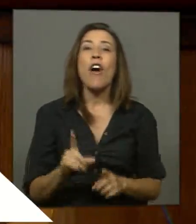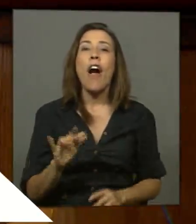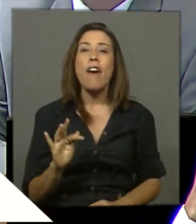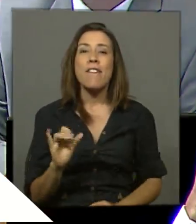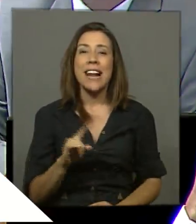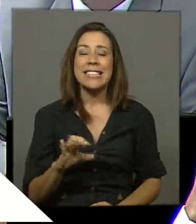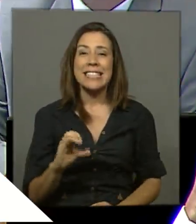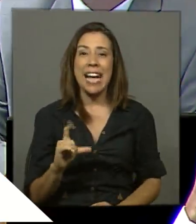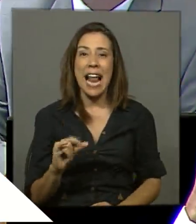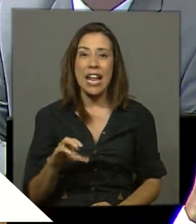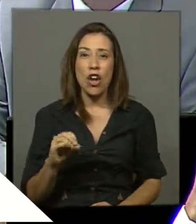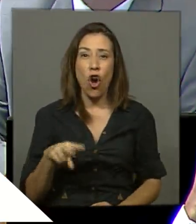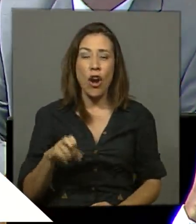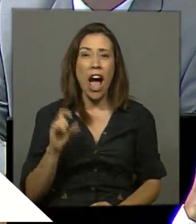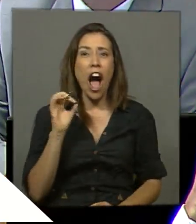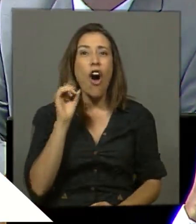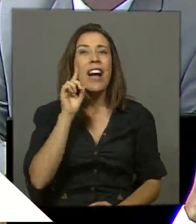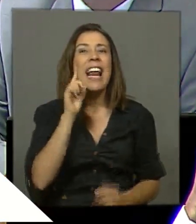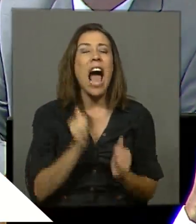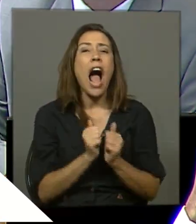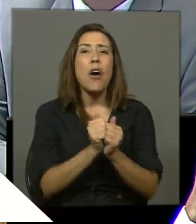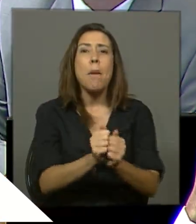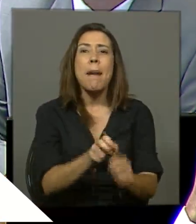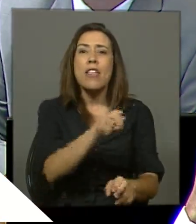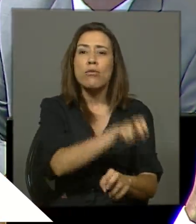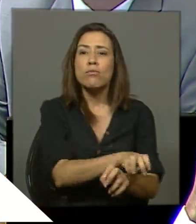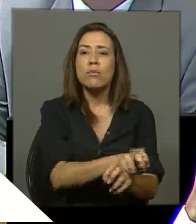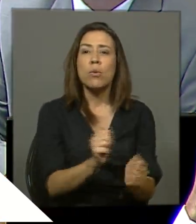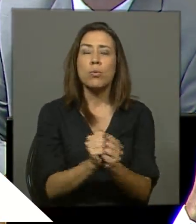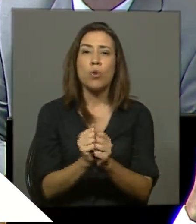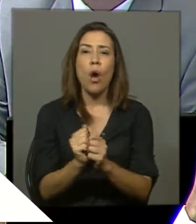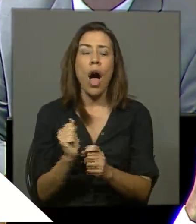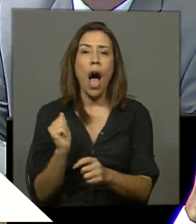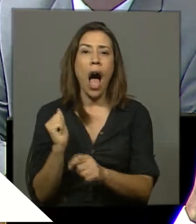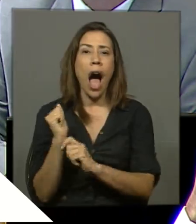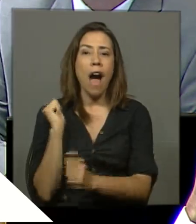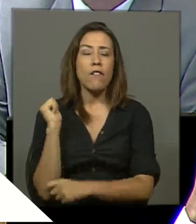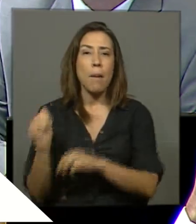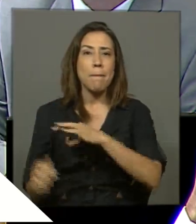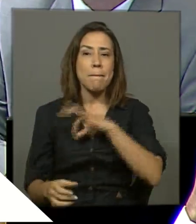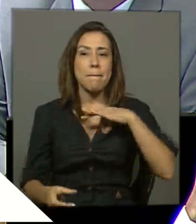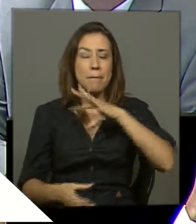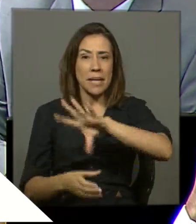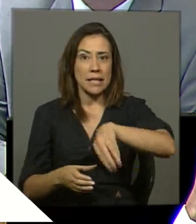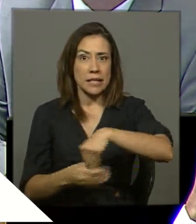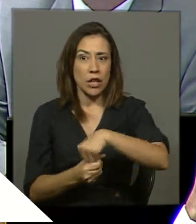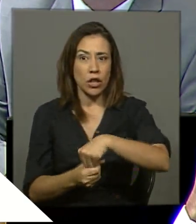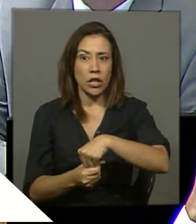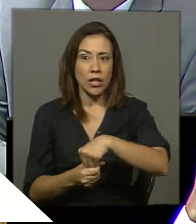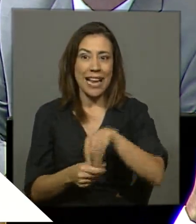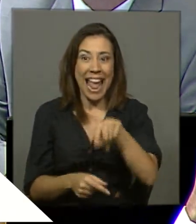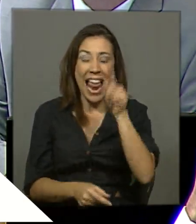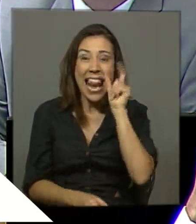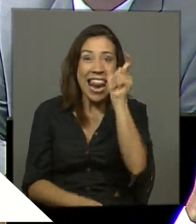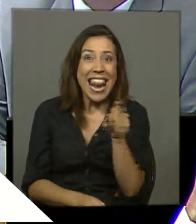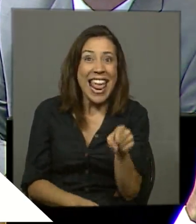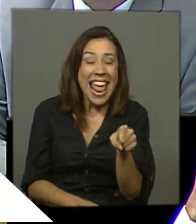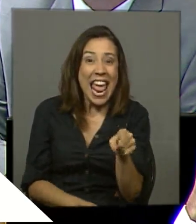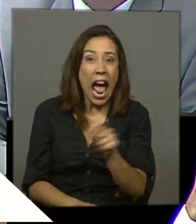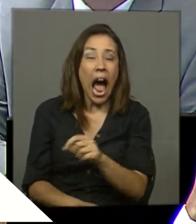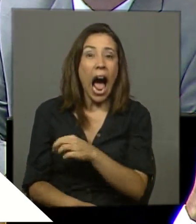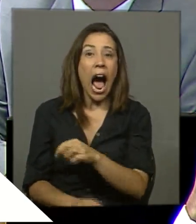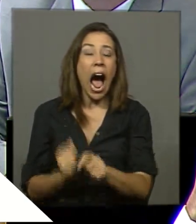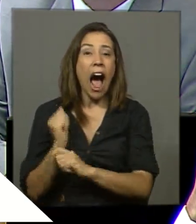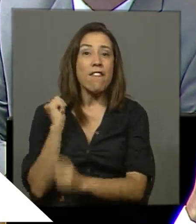ladoa y sabe Por quién está acompañado ministro por el abogado del Ministerio del interior él es el abogado del